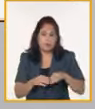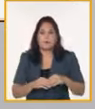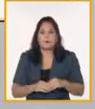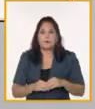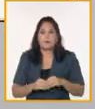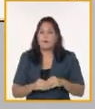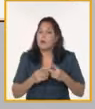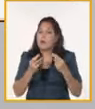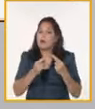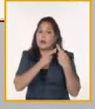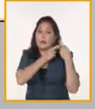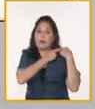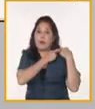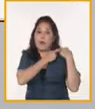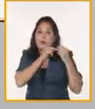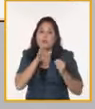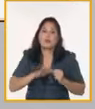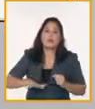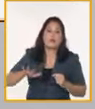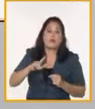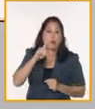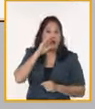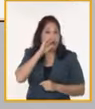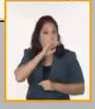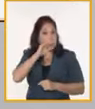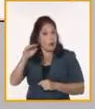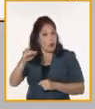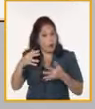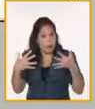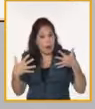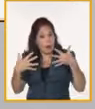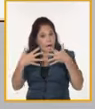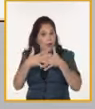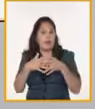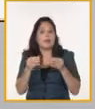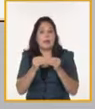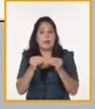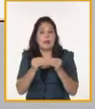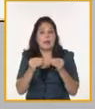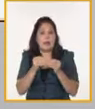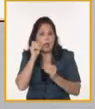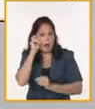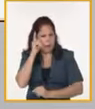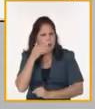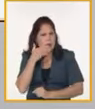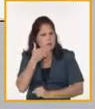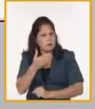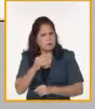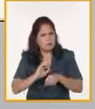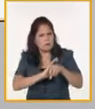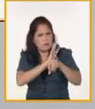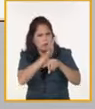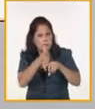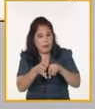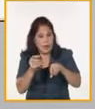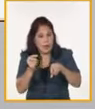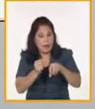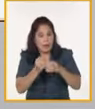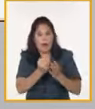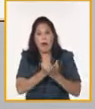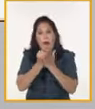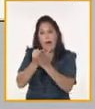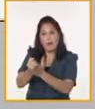responsabilidad social que en las normas se articula que ellos vimos experiencias muy bonitas durante la pandemia que ellos quieren contribuir